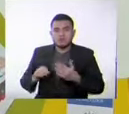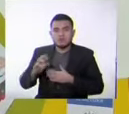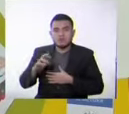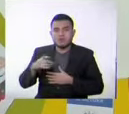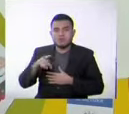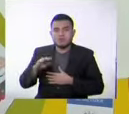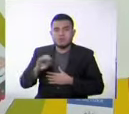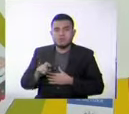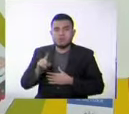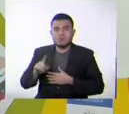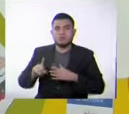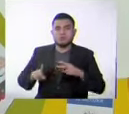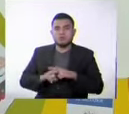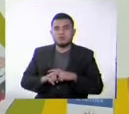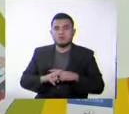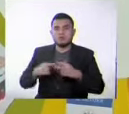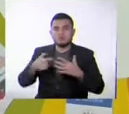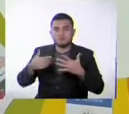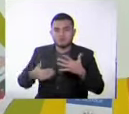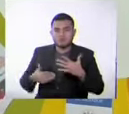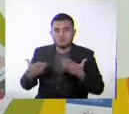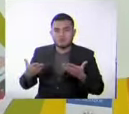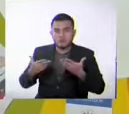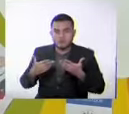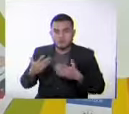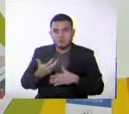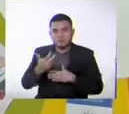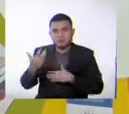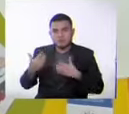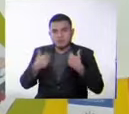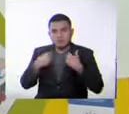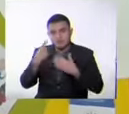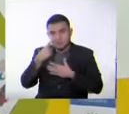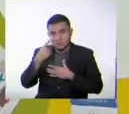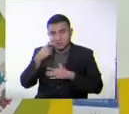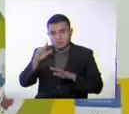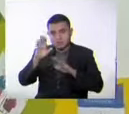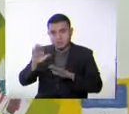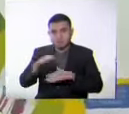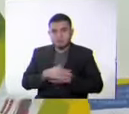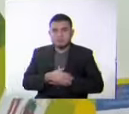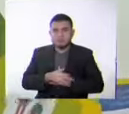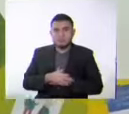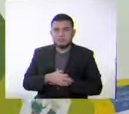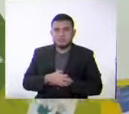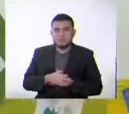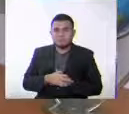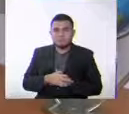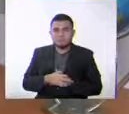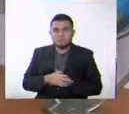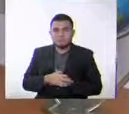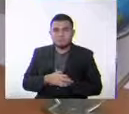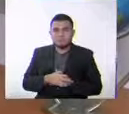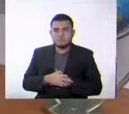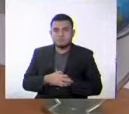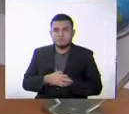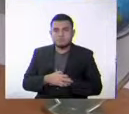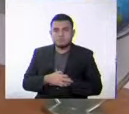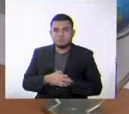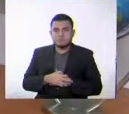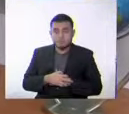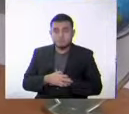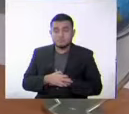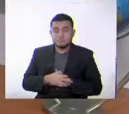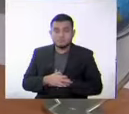ahí hay concentrados derechos y deberes que nosotros debemos de conocer y de respetar además. Muy bien, es importante conocerlos porque a veces los